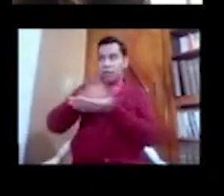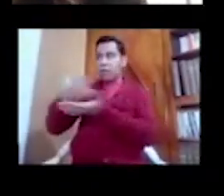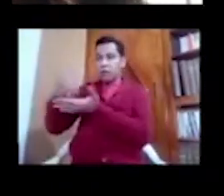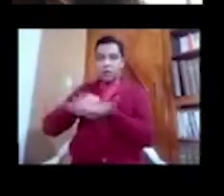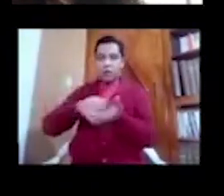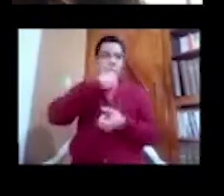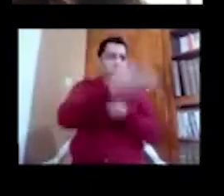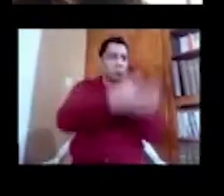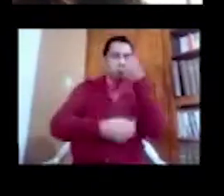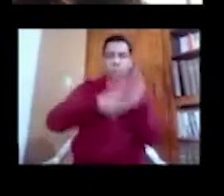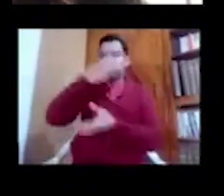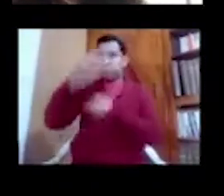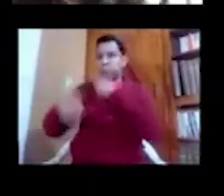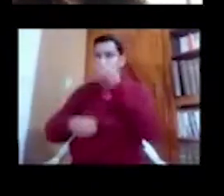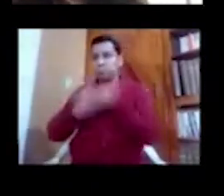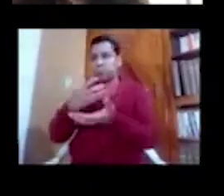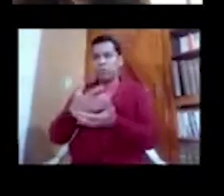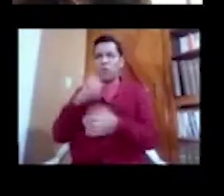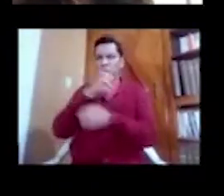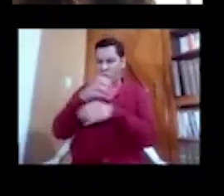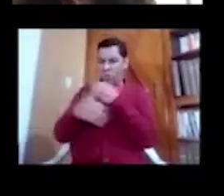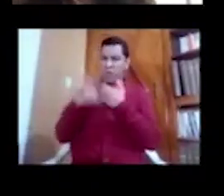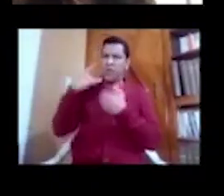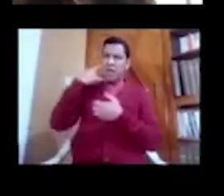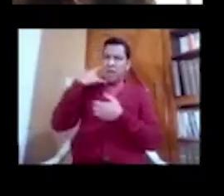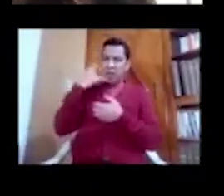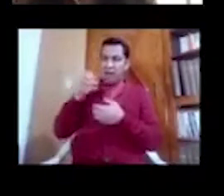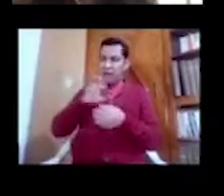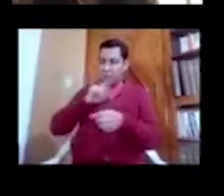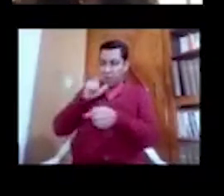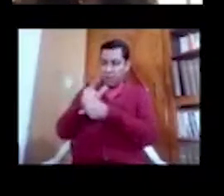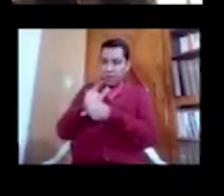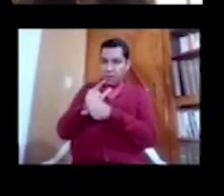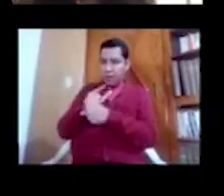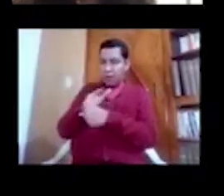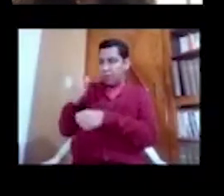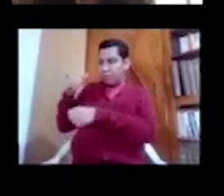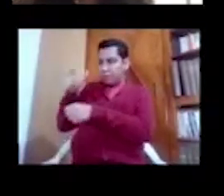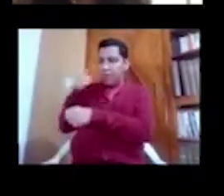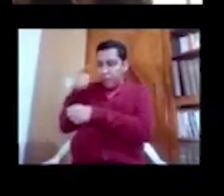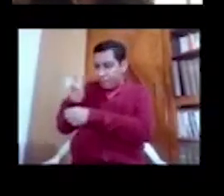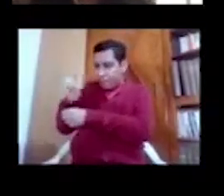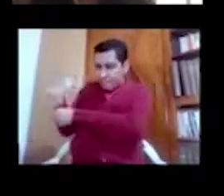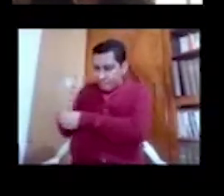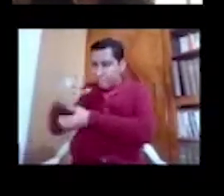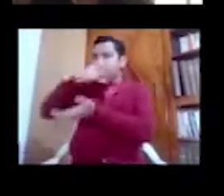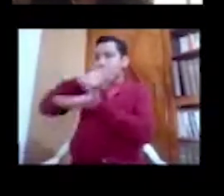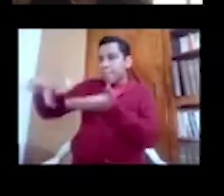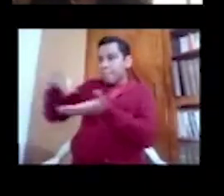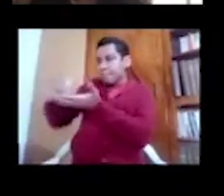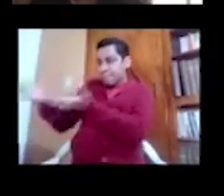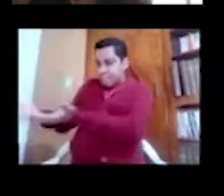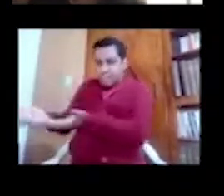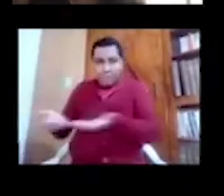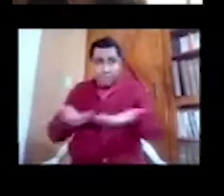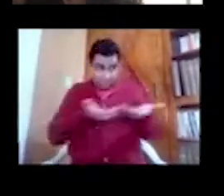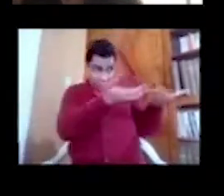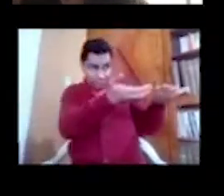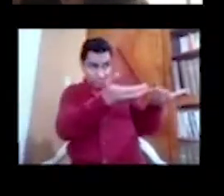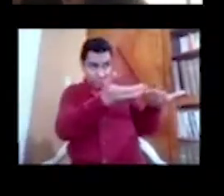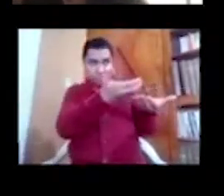al altiplano central, que provienen de las regiones más lejanas de Centroamérica, por ejemplo. Y sin